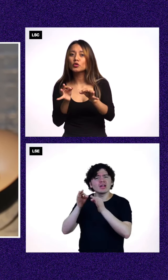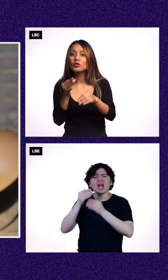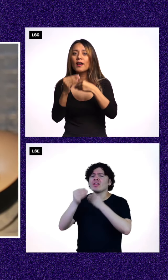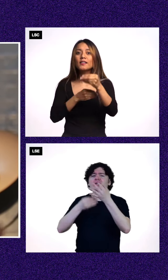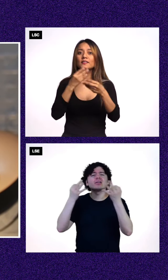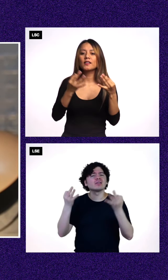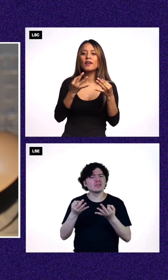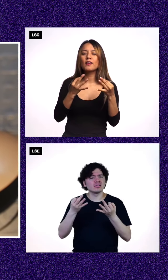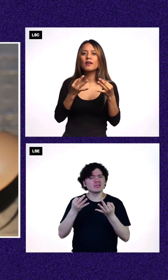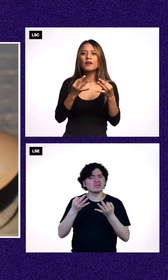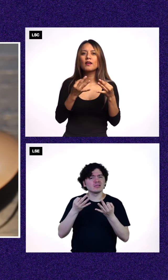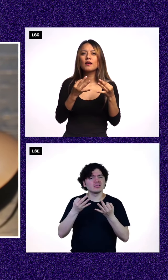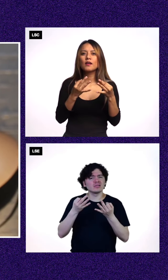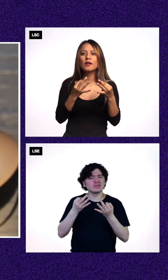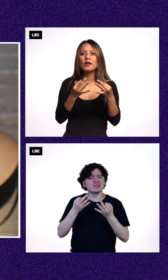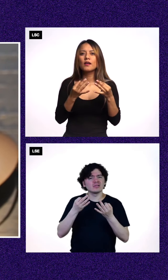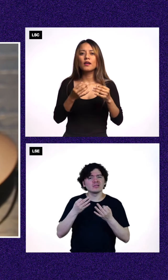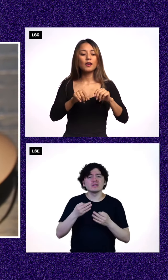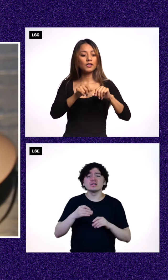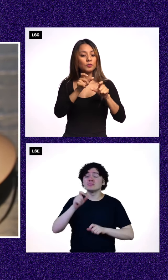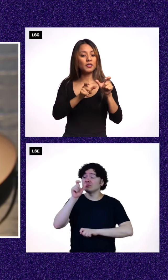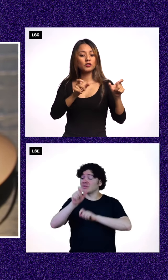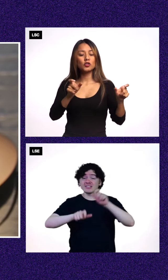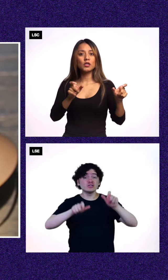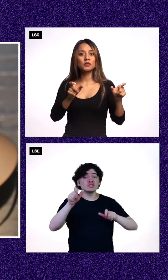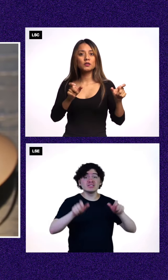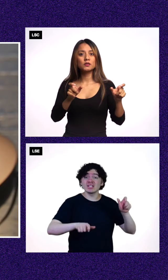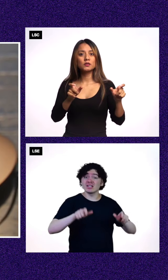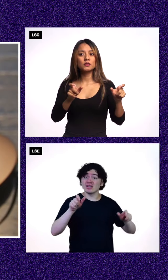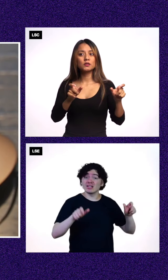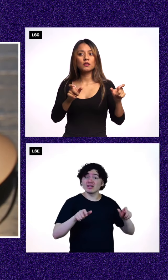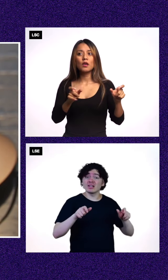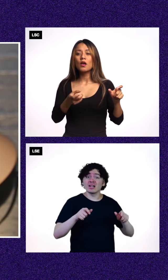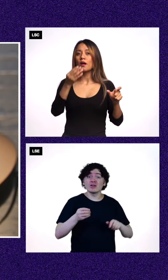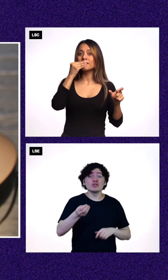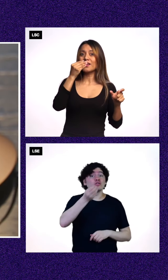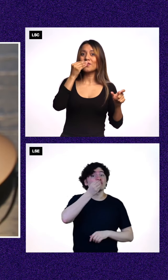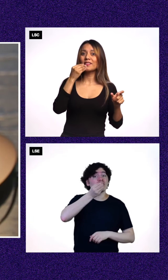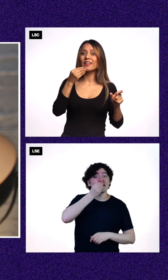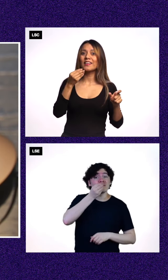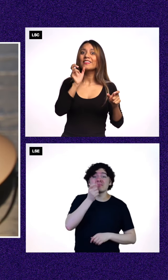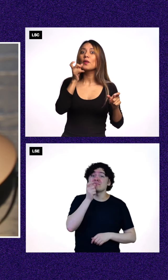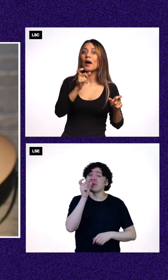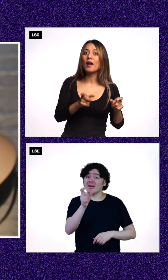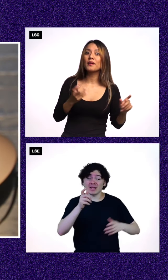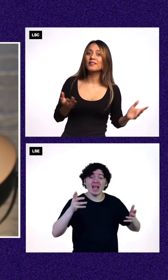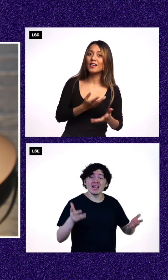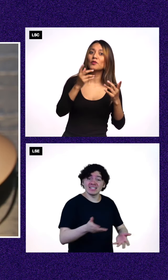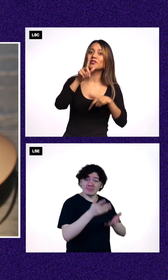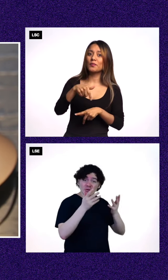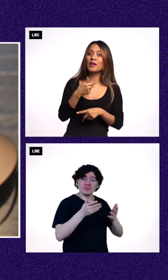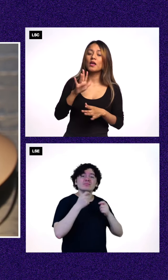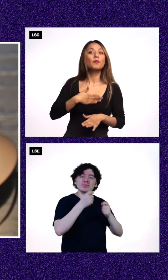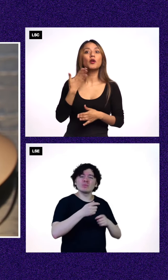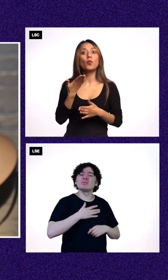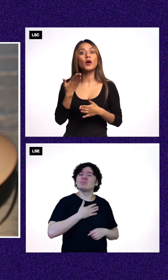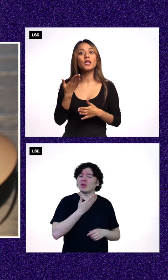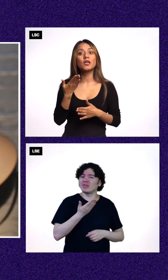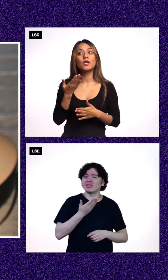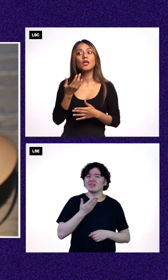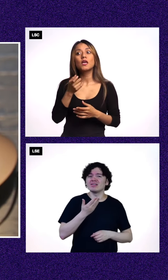pienso que a veces las personas en sus hogares están desnutridas o sin sustento cuando tiene que ver